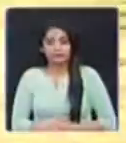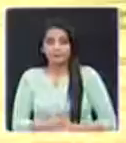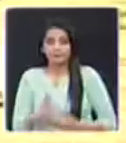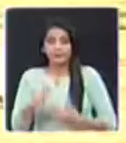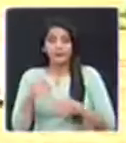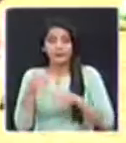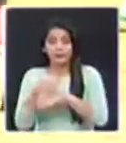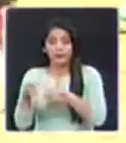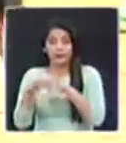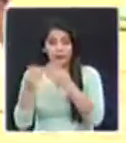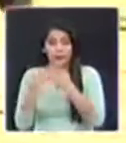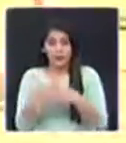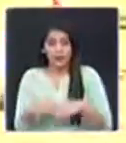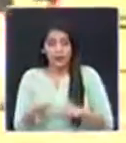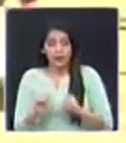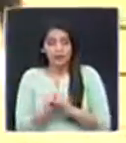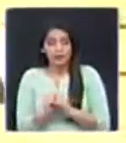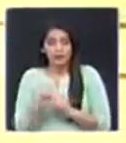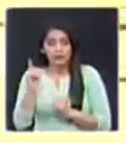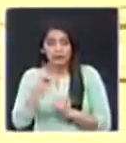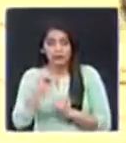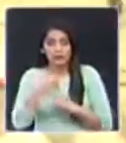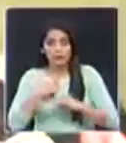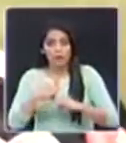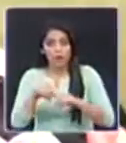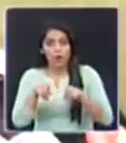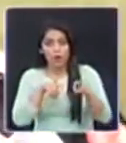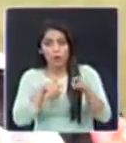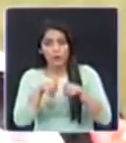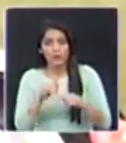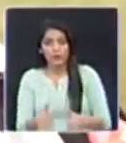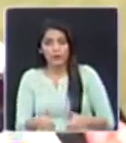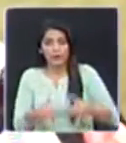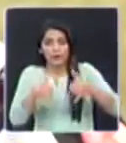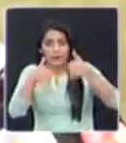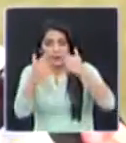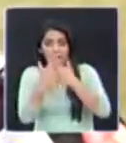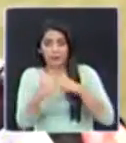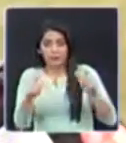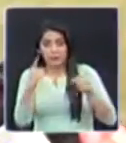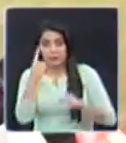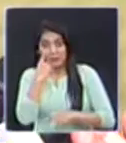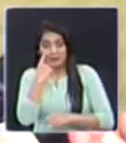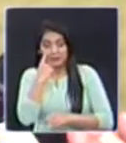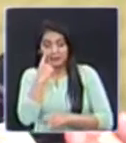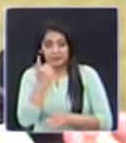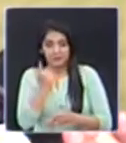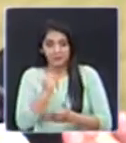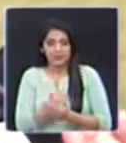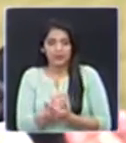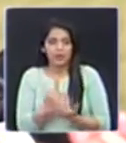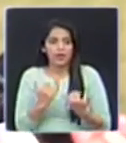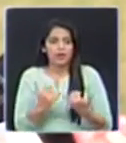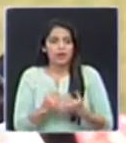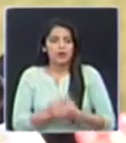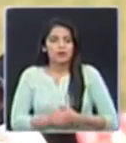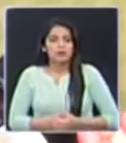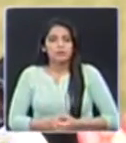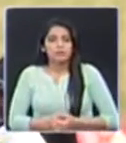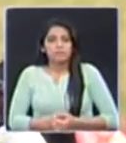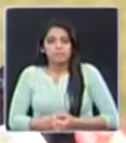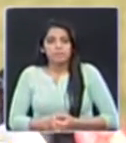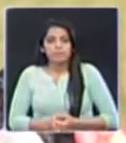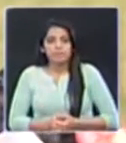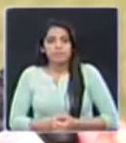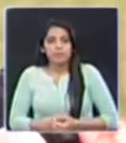objetivo será dar una buena imagen en la Copa Libertadores. No hemos hablado de eso, no le saco al bulto, pero la verdad ahora lo puedo decir.